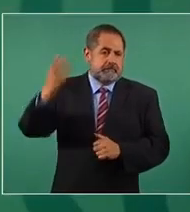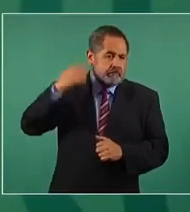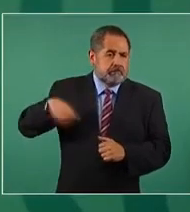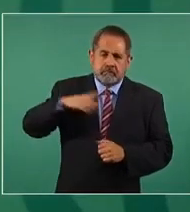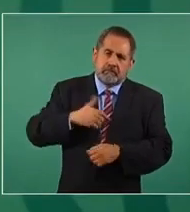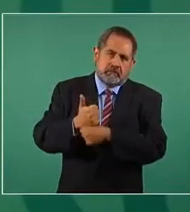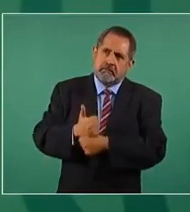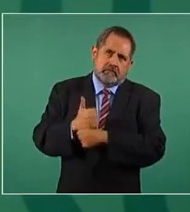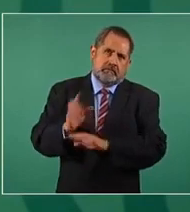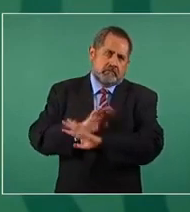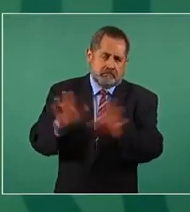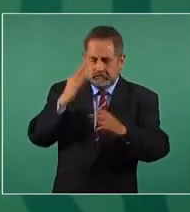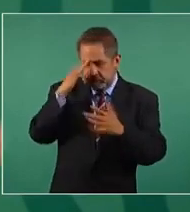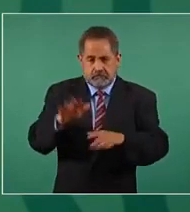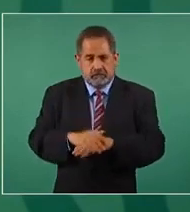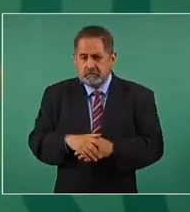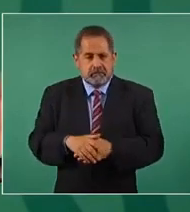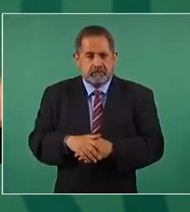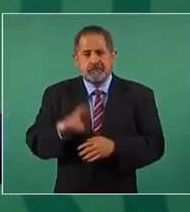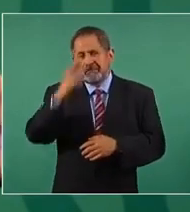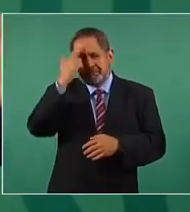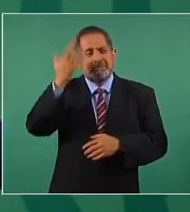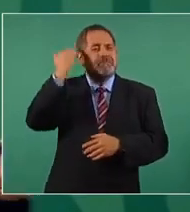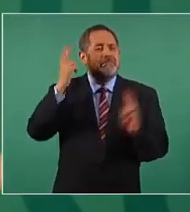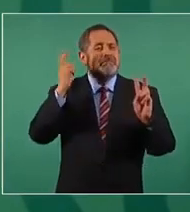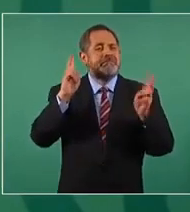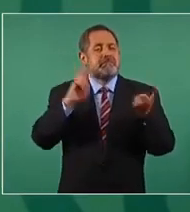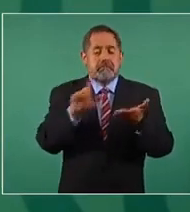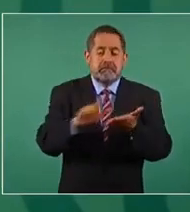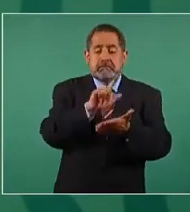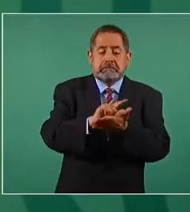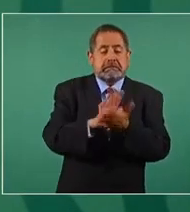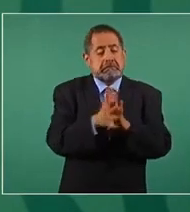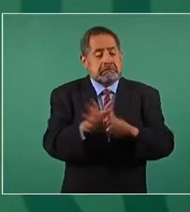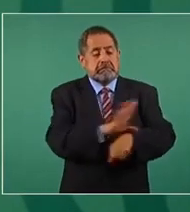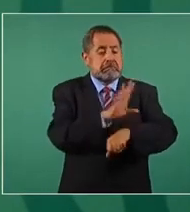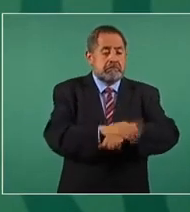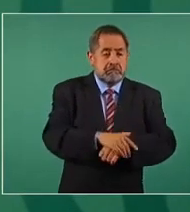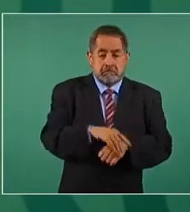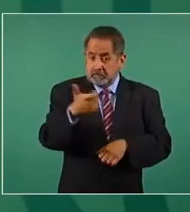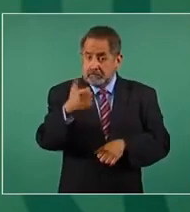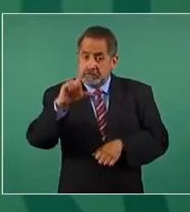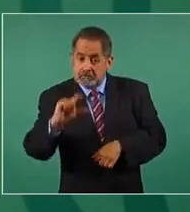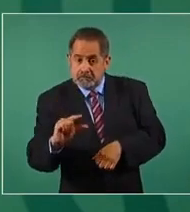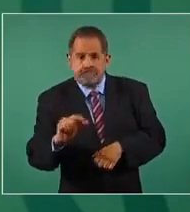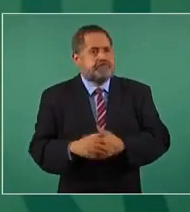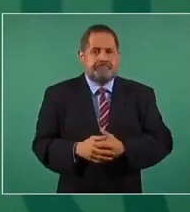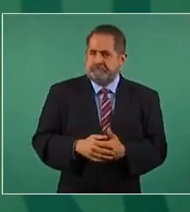padecimos. Llevaron a cabo la llamada reforma energética y en vez de bajar los precios,